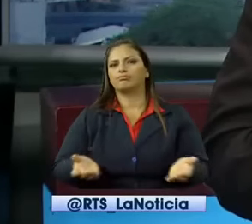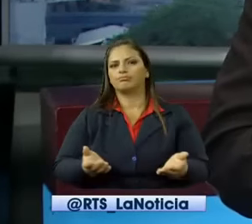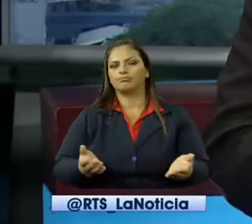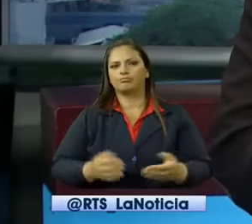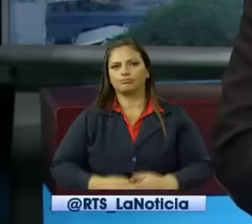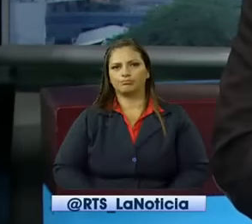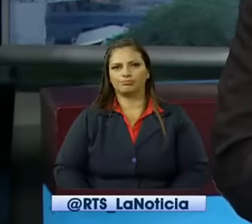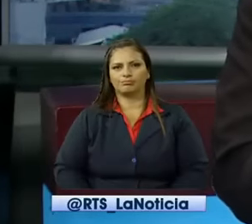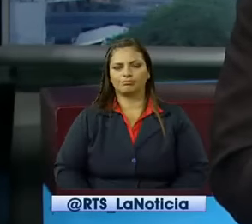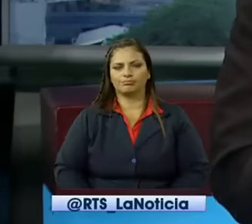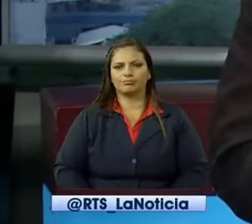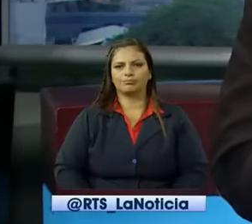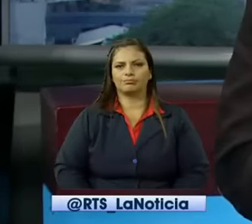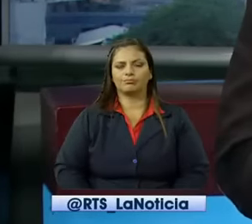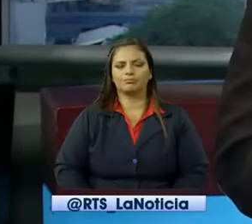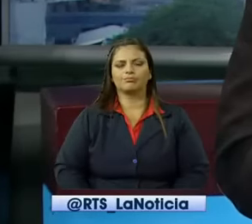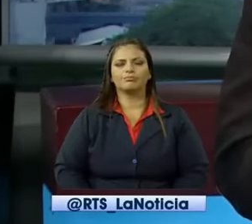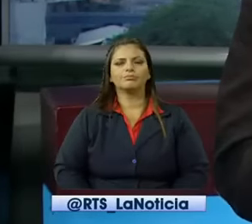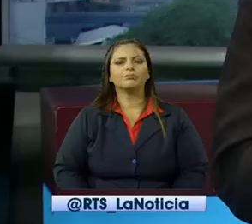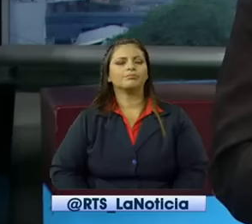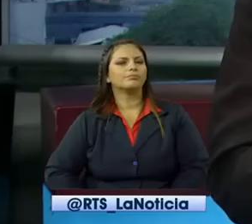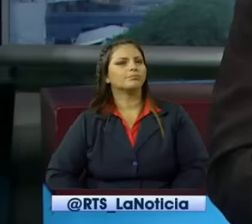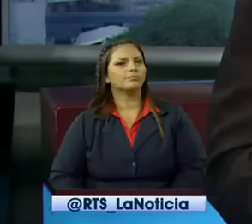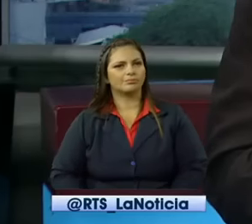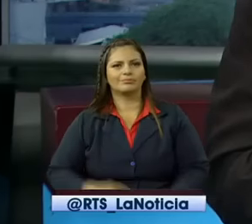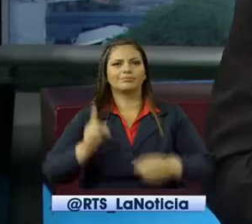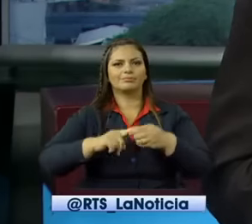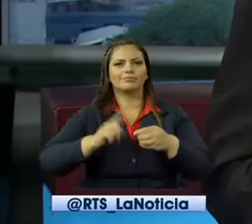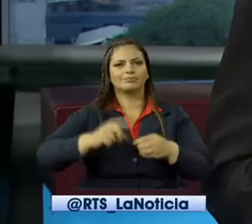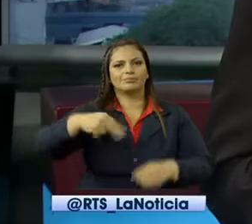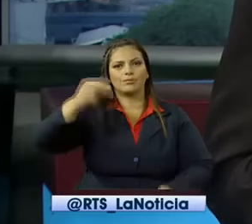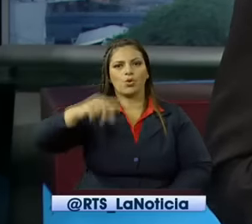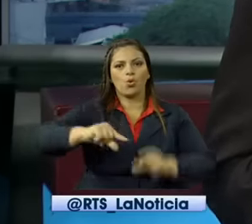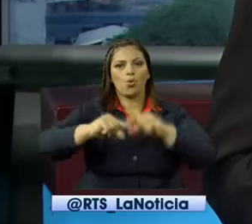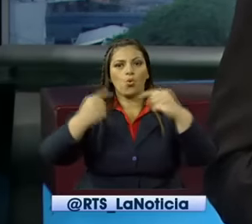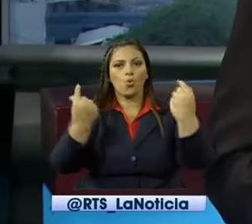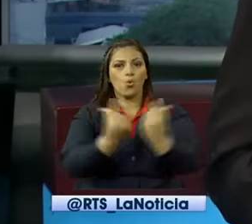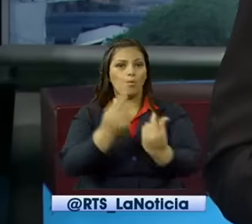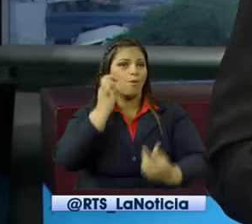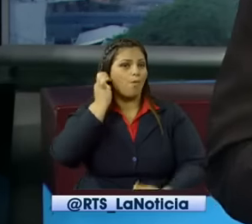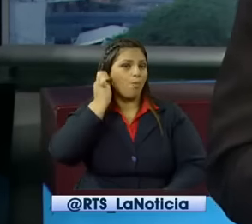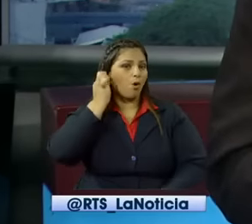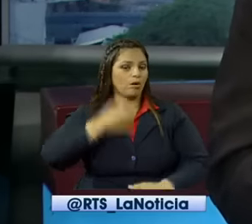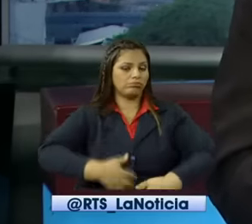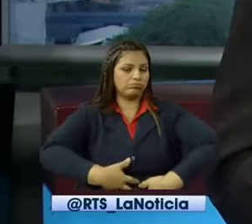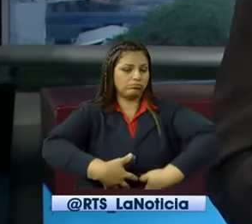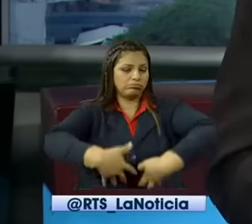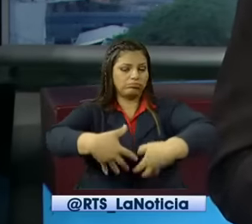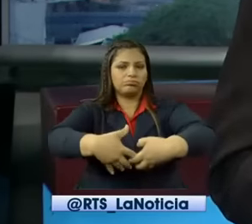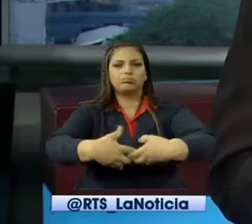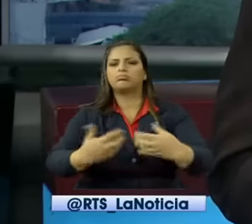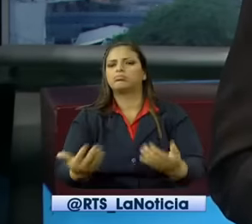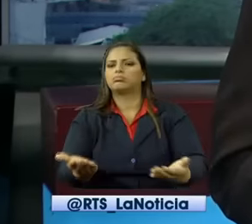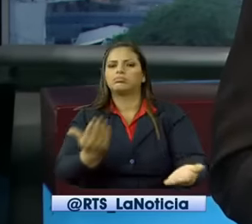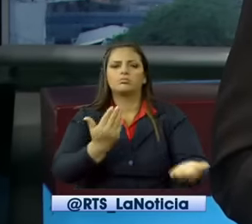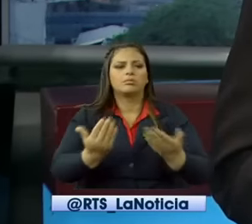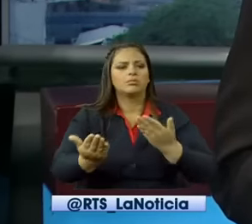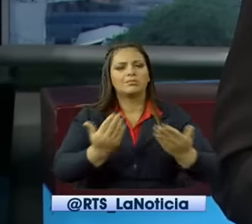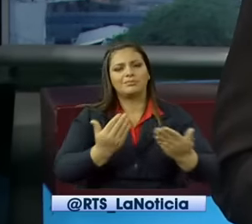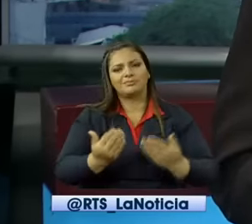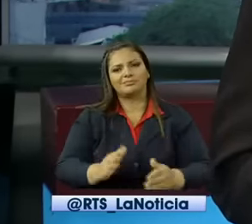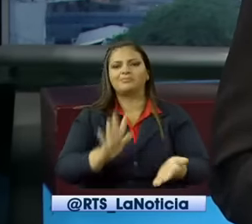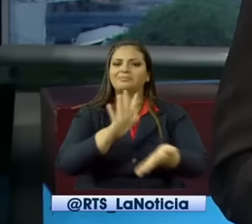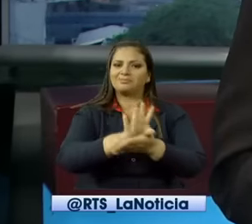con mujeres embarazadas. Este evento fue realizado al norte de Quito. Allí, Moreno dio a conocer sus programas Misión